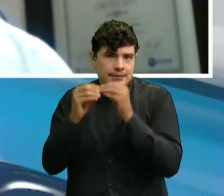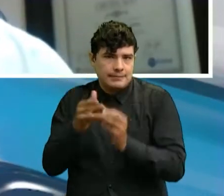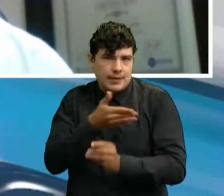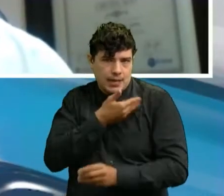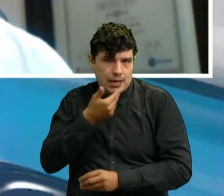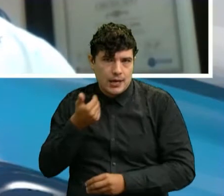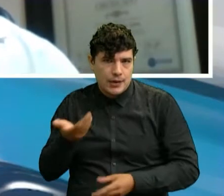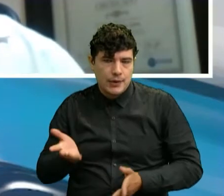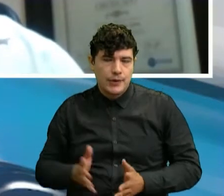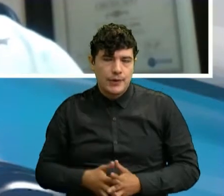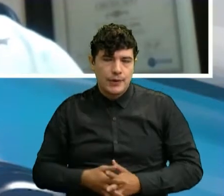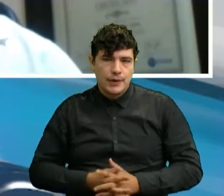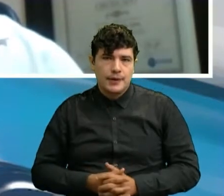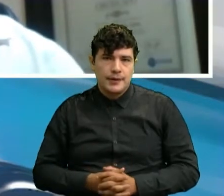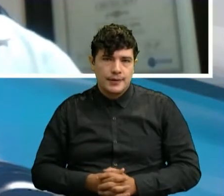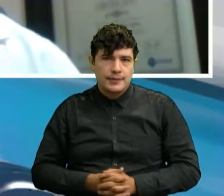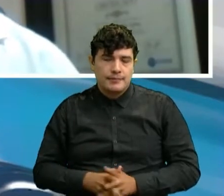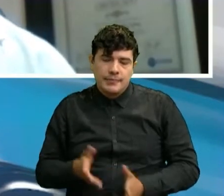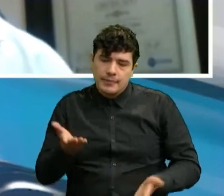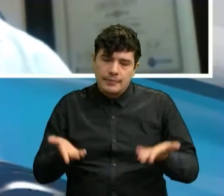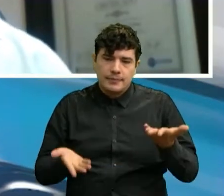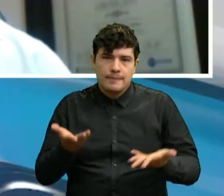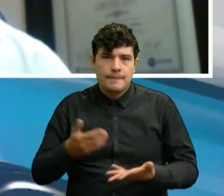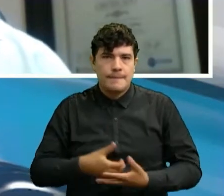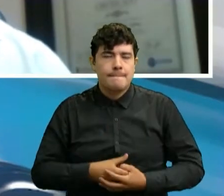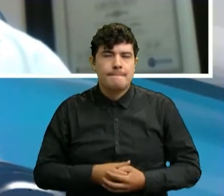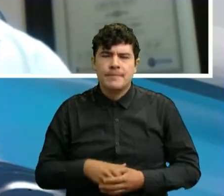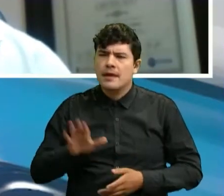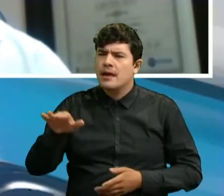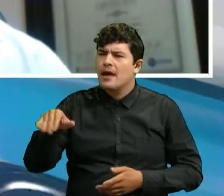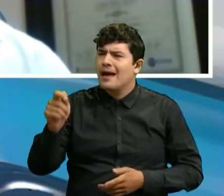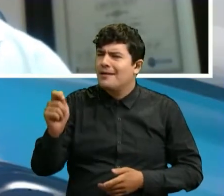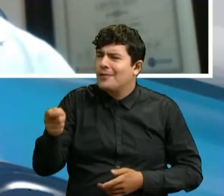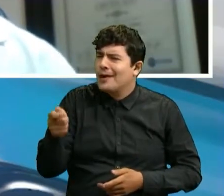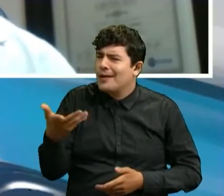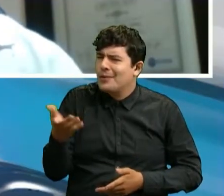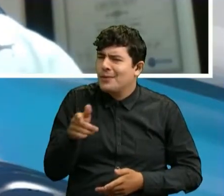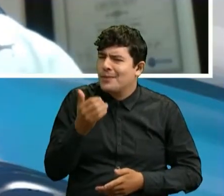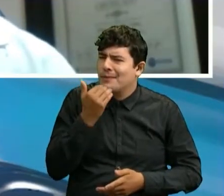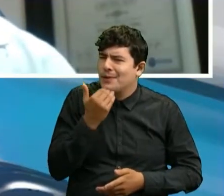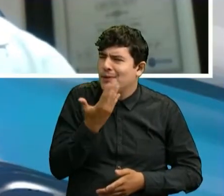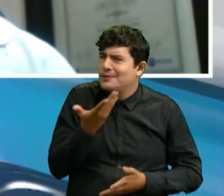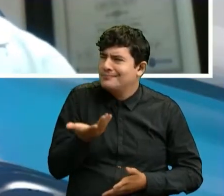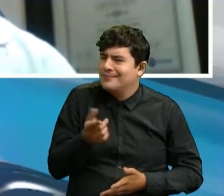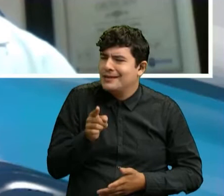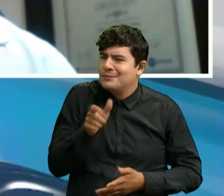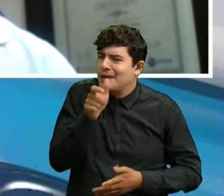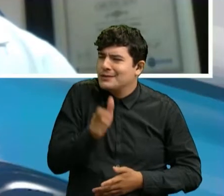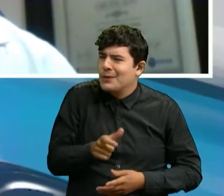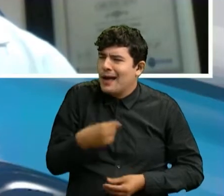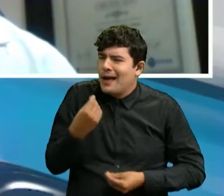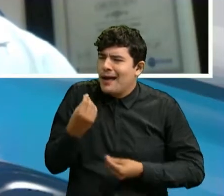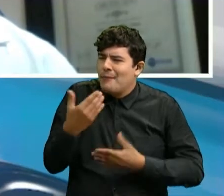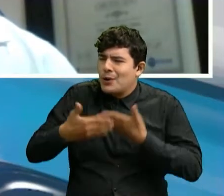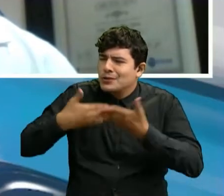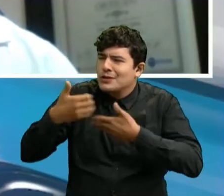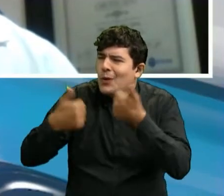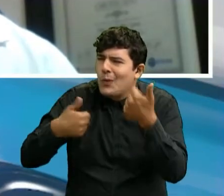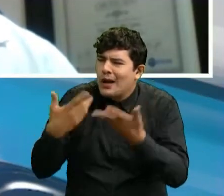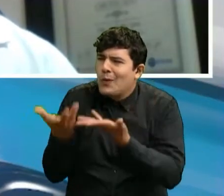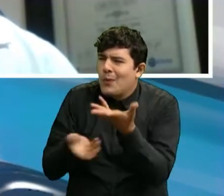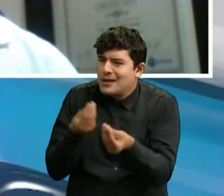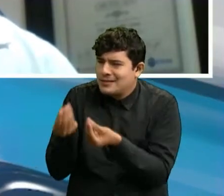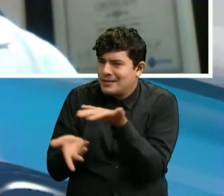mesada superior a la que venga recibiendo. Abogado, ¿y qué tendría que hacer este televidente?